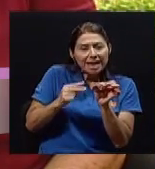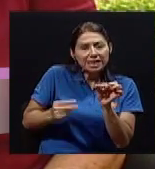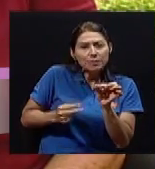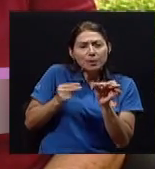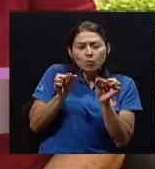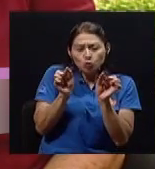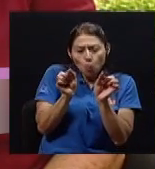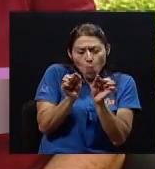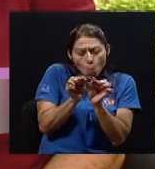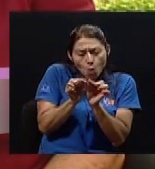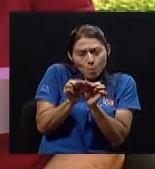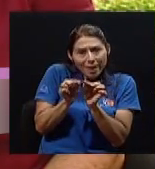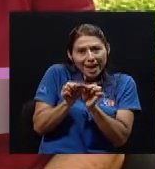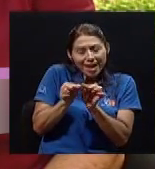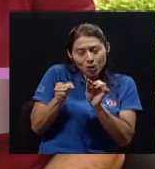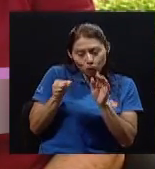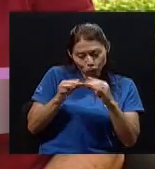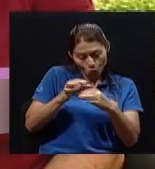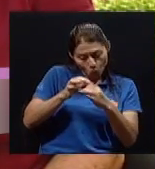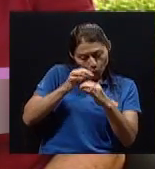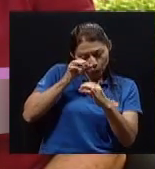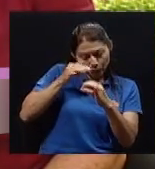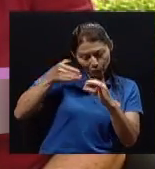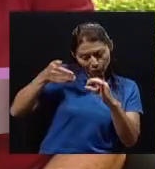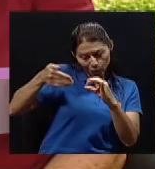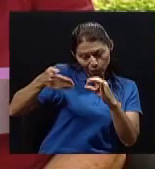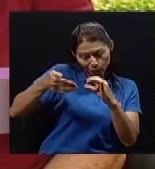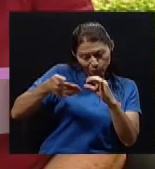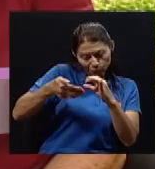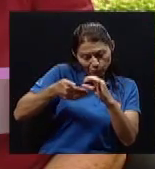términos generales y muy, muy sencillo.